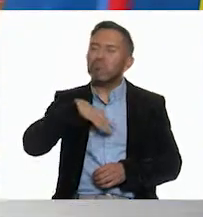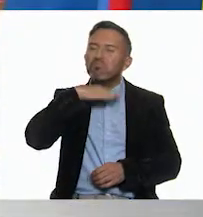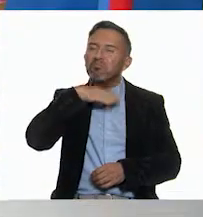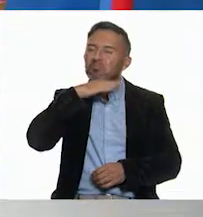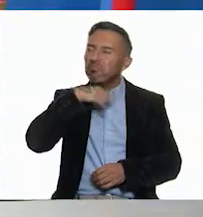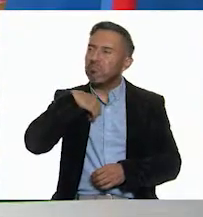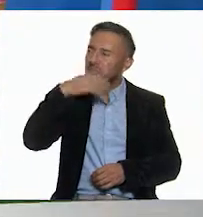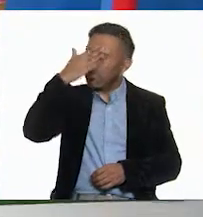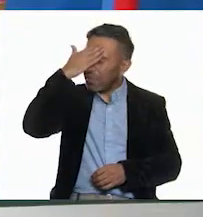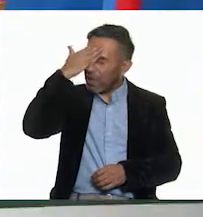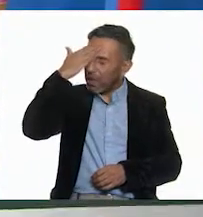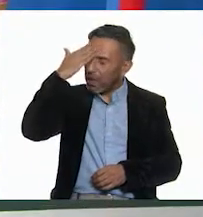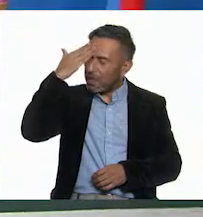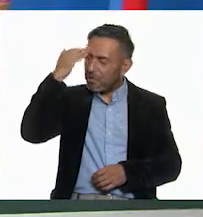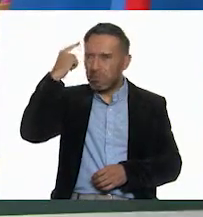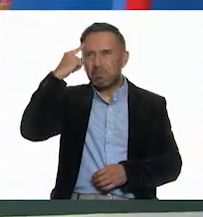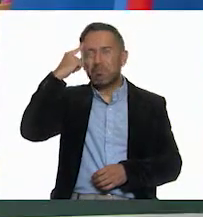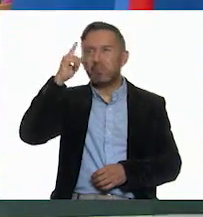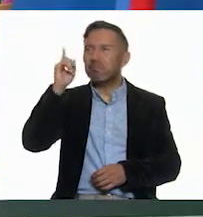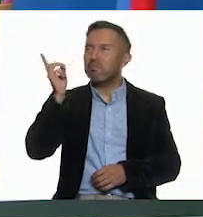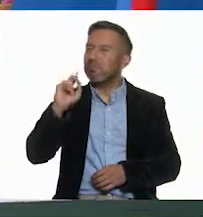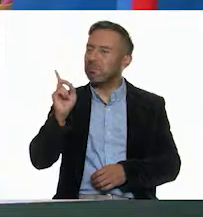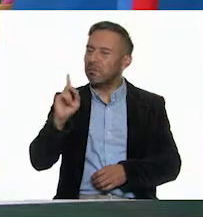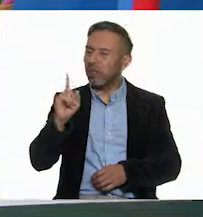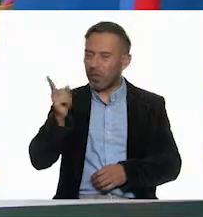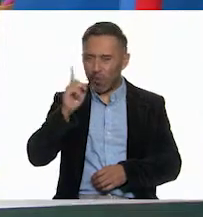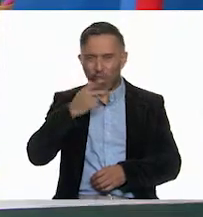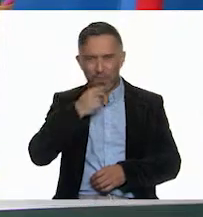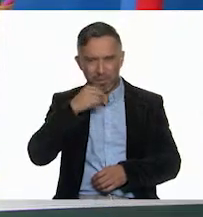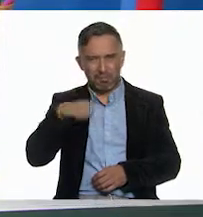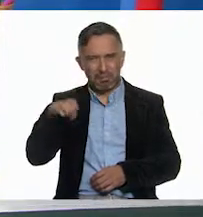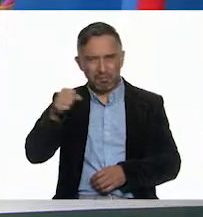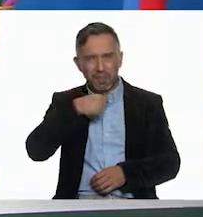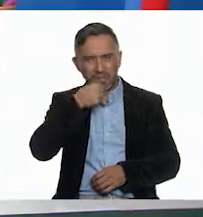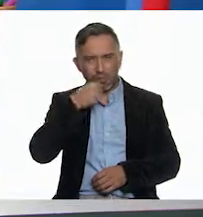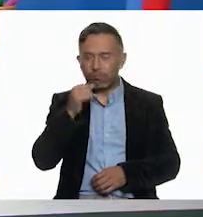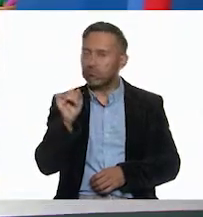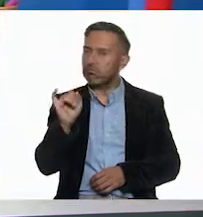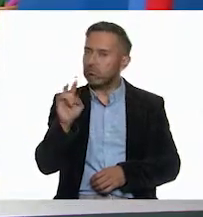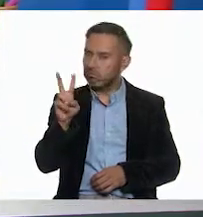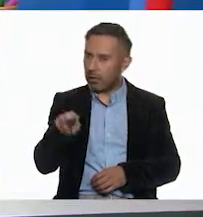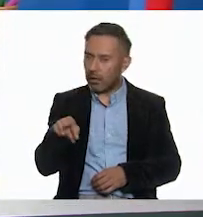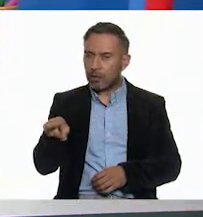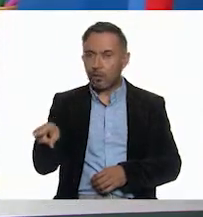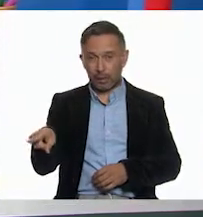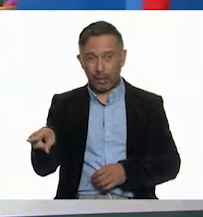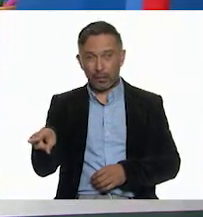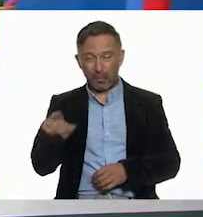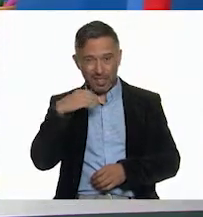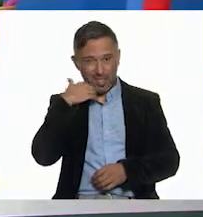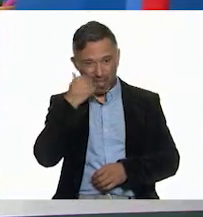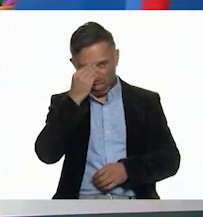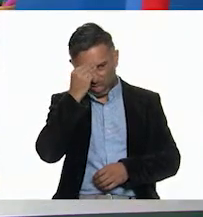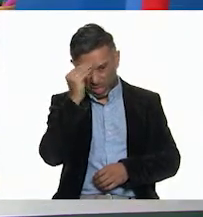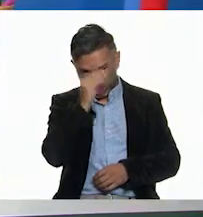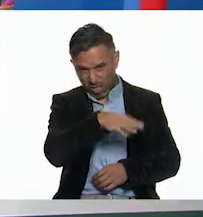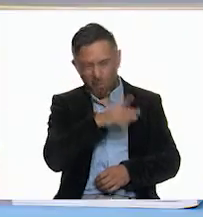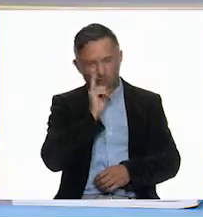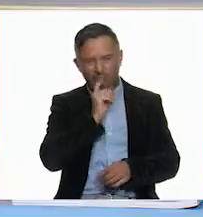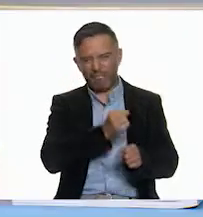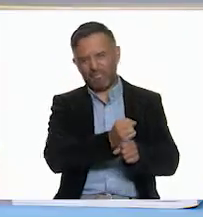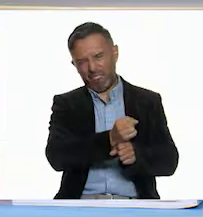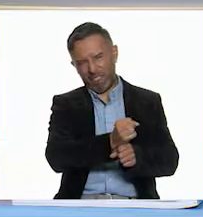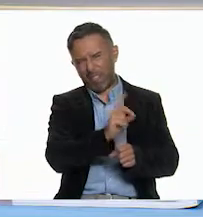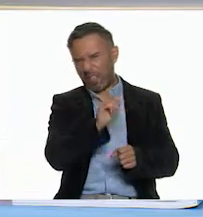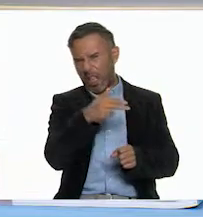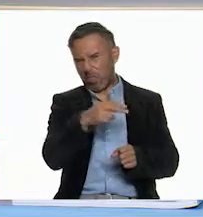puesto a pensar en el viejito, pero es la verdad porque él no quiere hacerle daño a la señora.